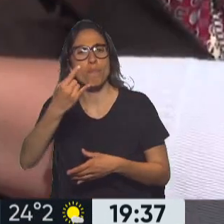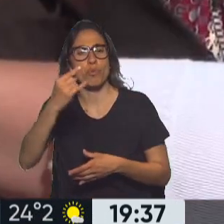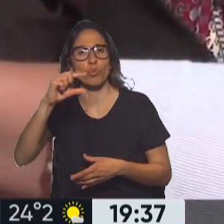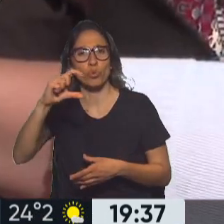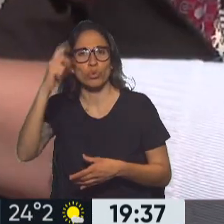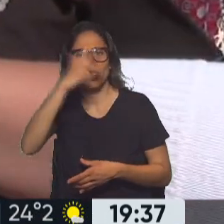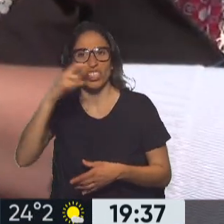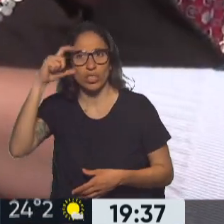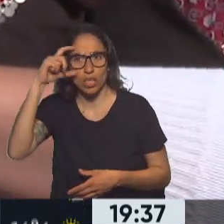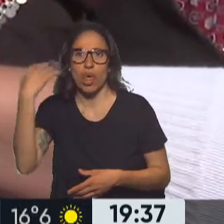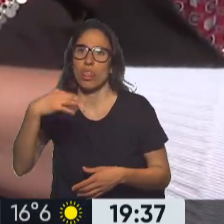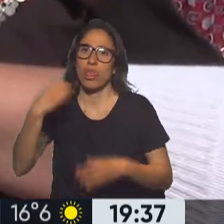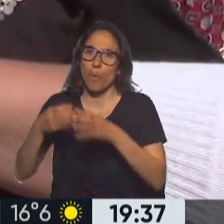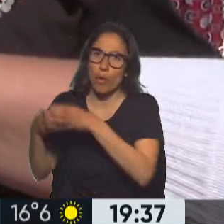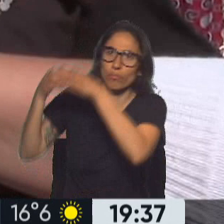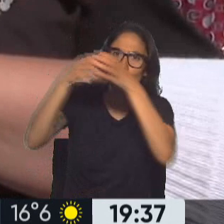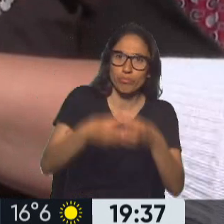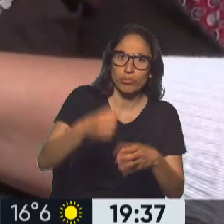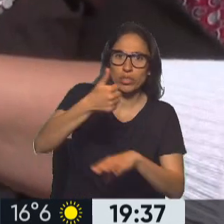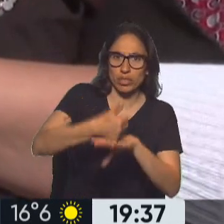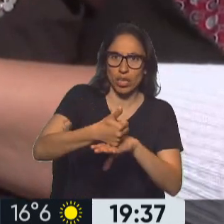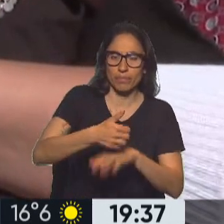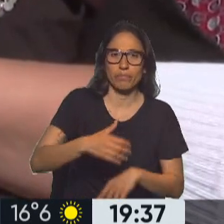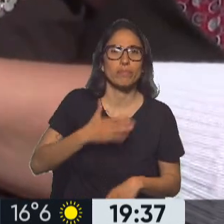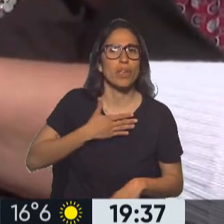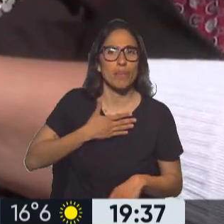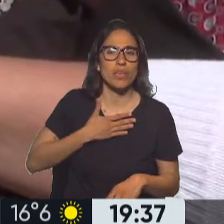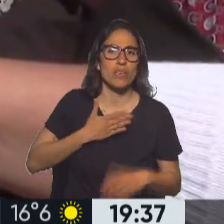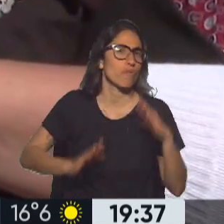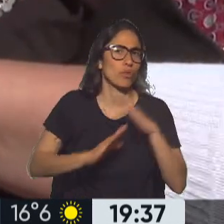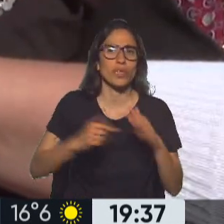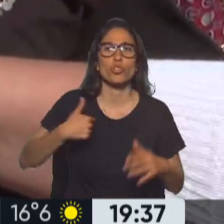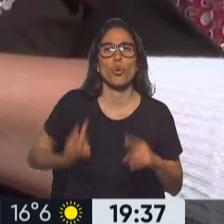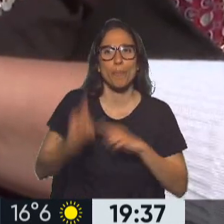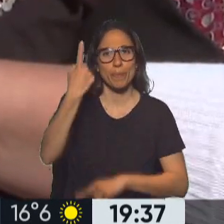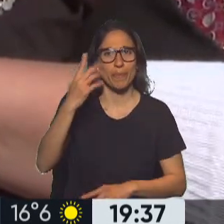la primera vez que estoy en uno igual, pero las mujeres que conozco que han participado en encuentros,